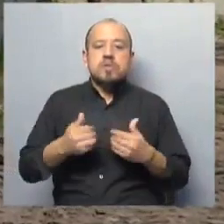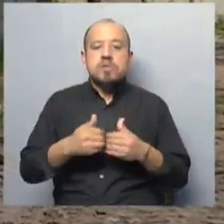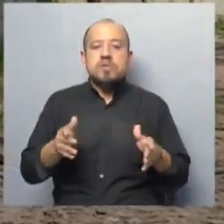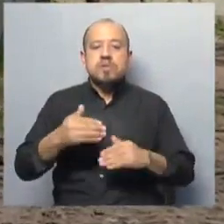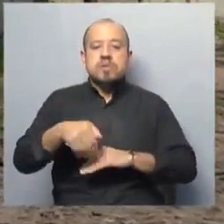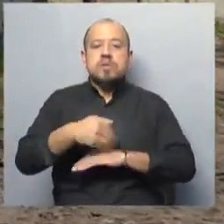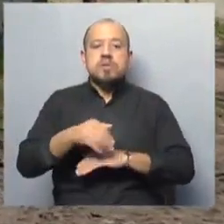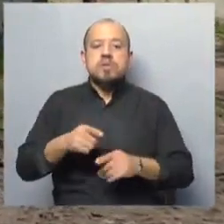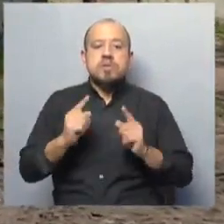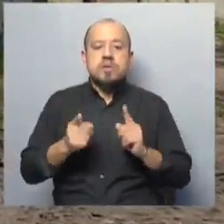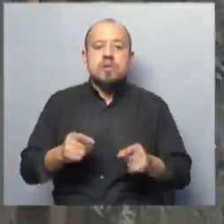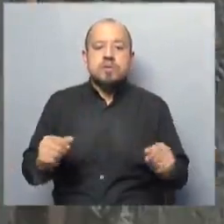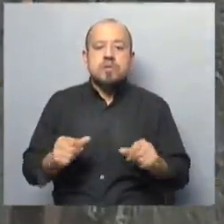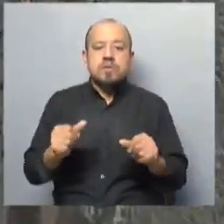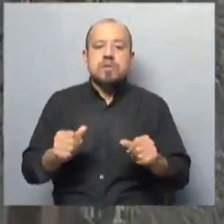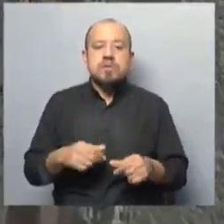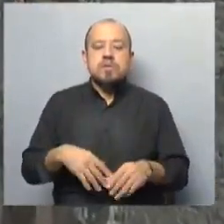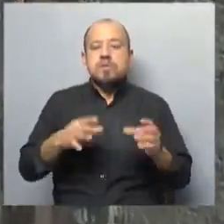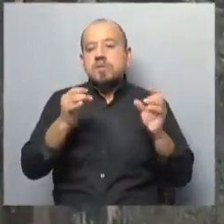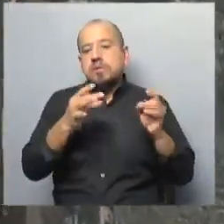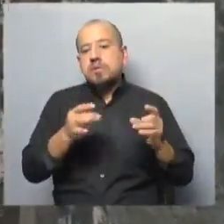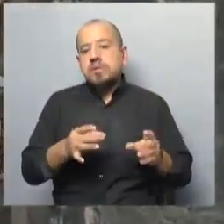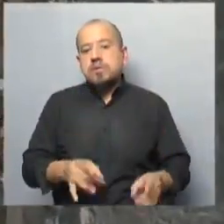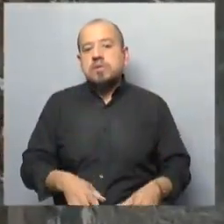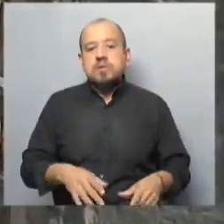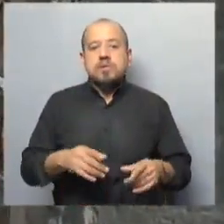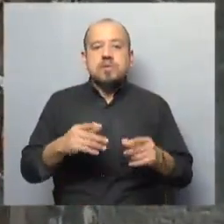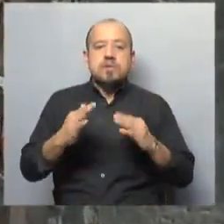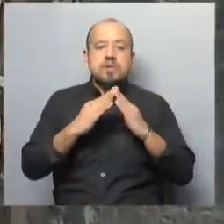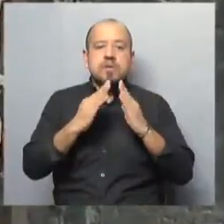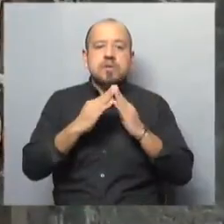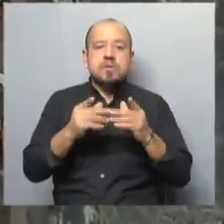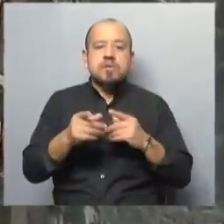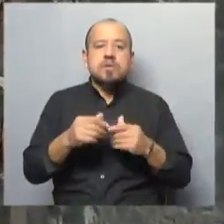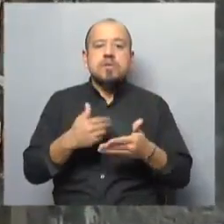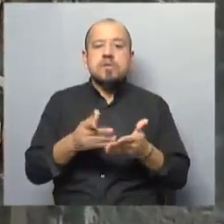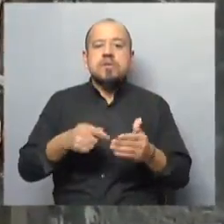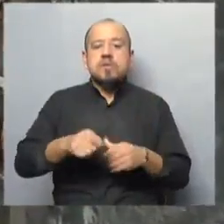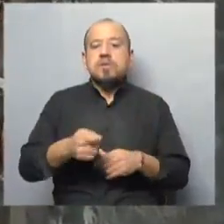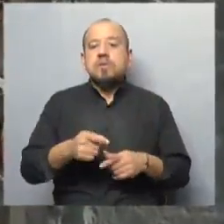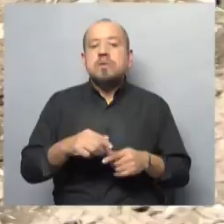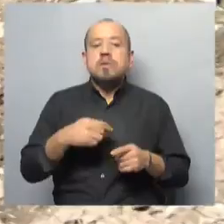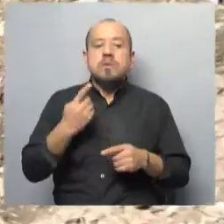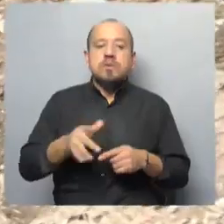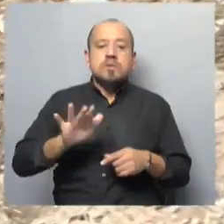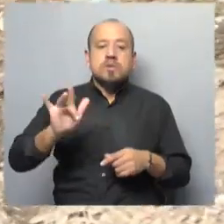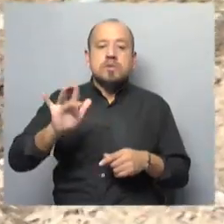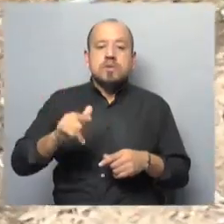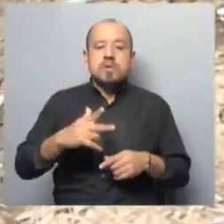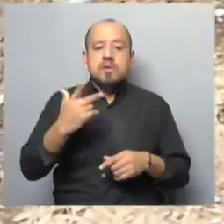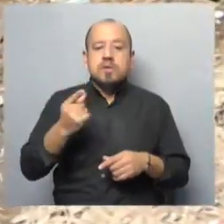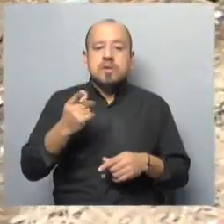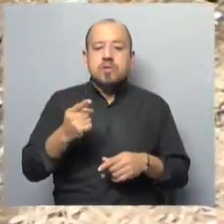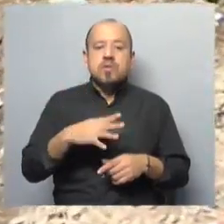calles. Asimismo, se encargará de la demolición de las viviendas que las familias dejaron. La entrega de las llaves está prevista para el miércoles 31